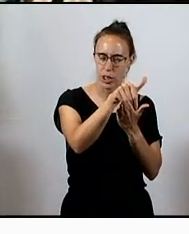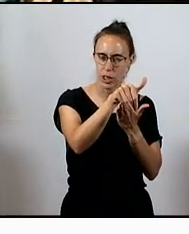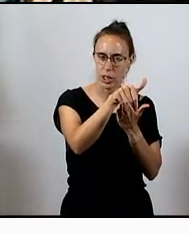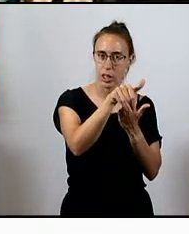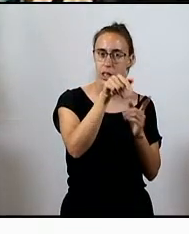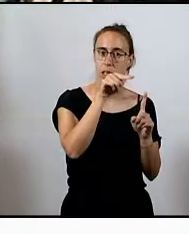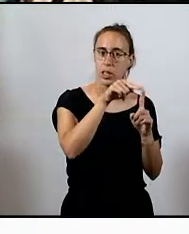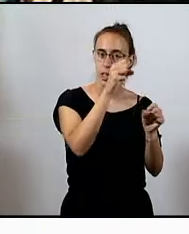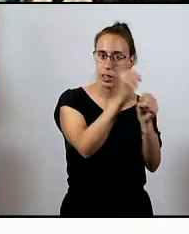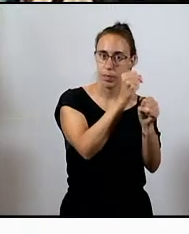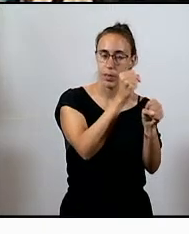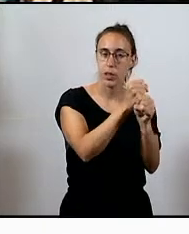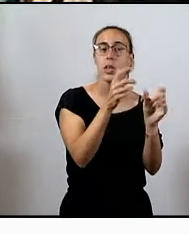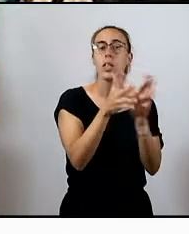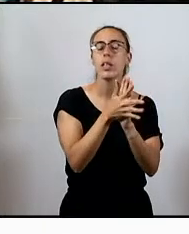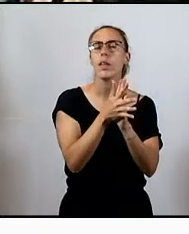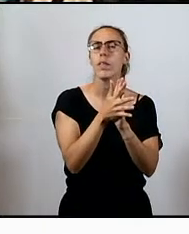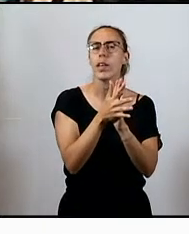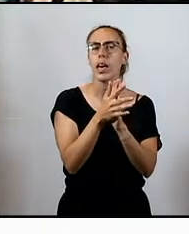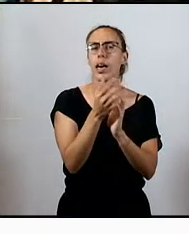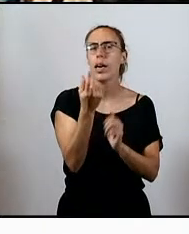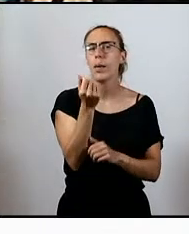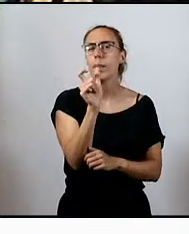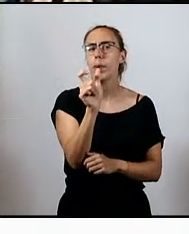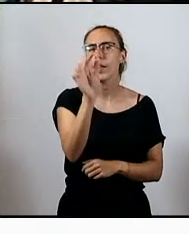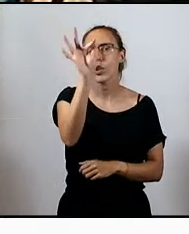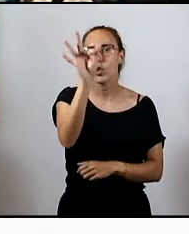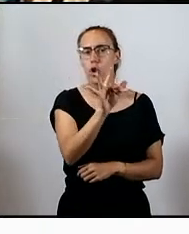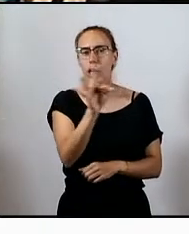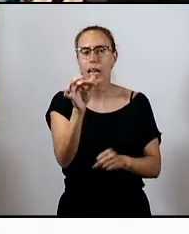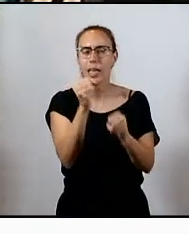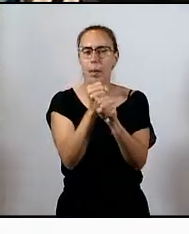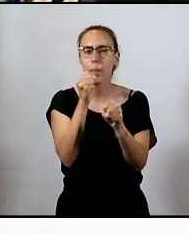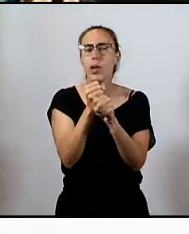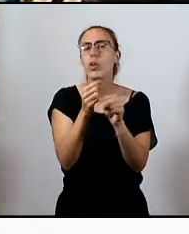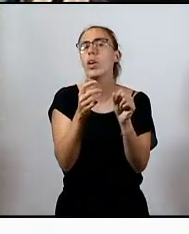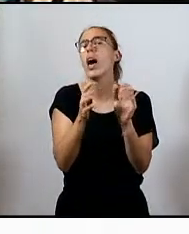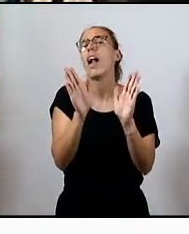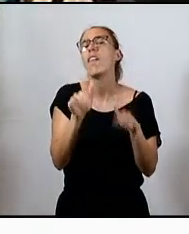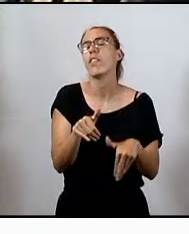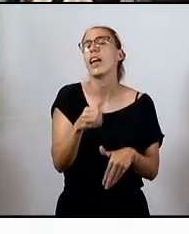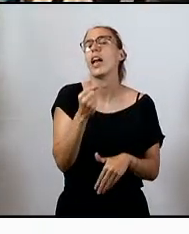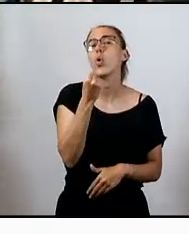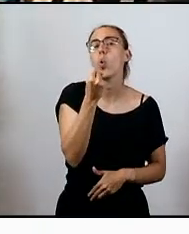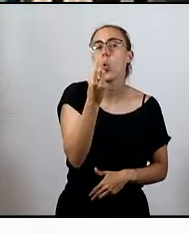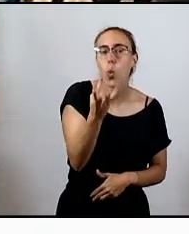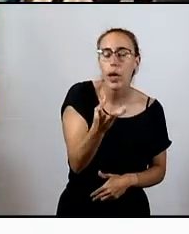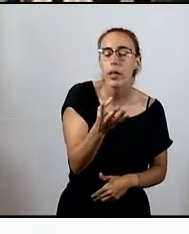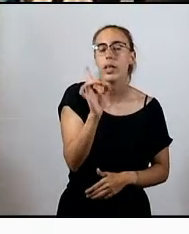La cuantía total del plan especial de empleo, ¿a cuánto ascenderá? Y luego,